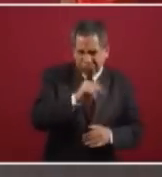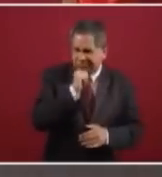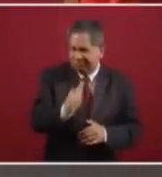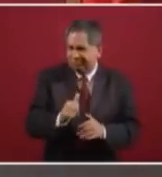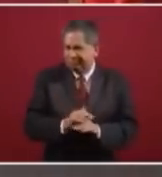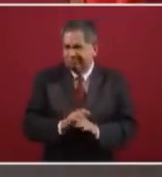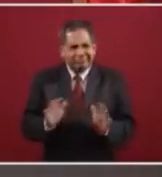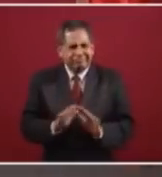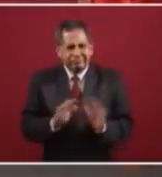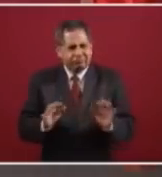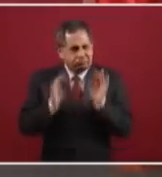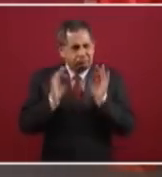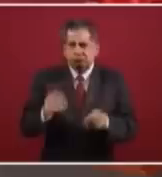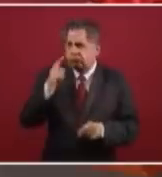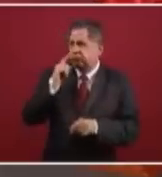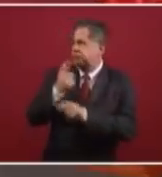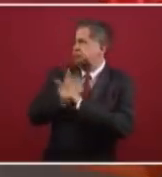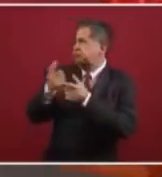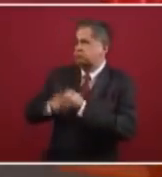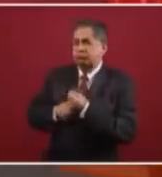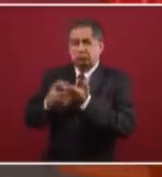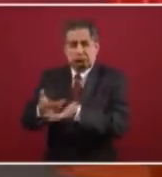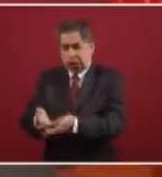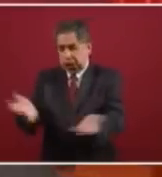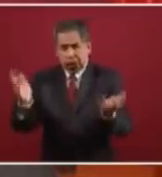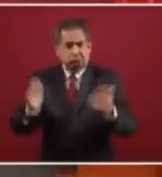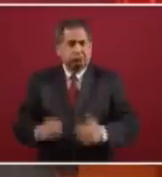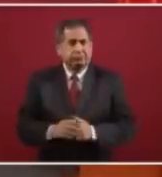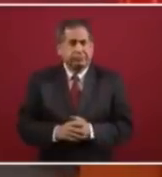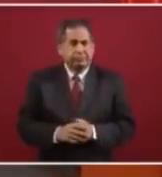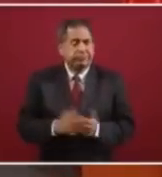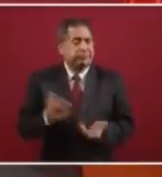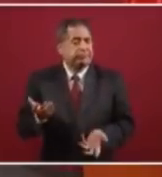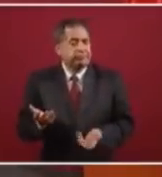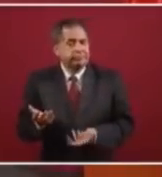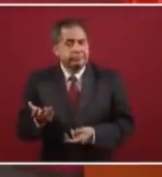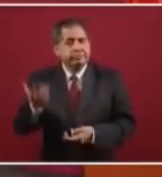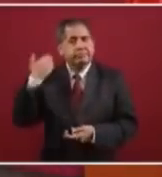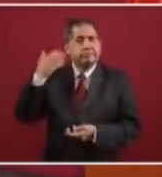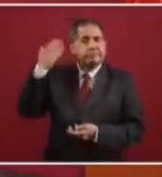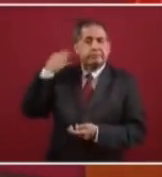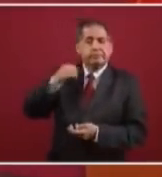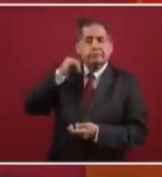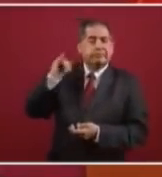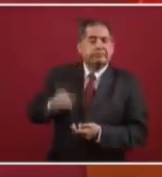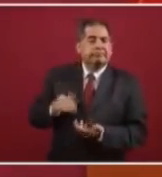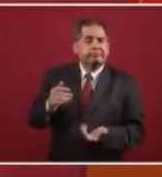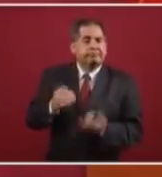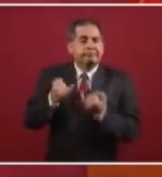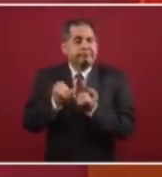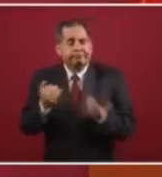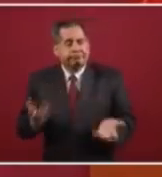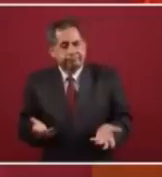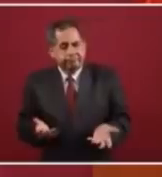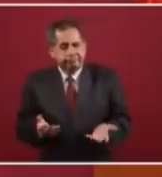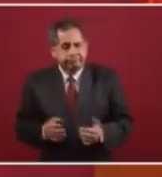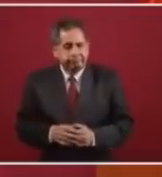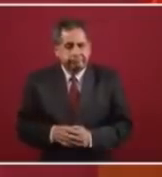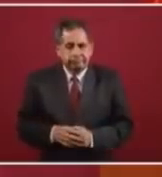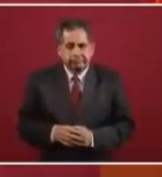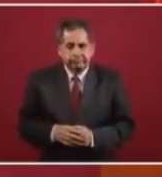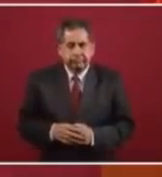se garantiza la libertad de expresión. Nunca vamos